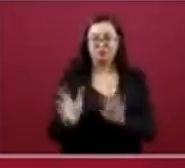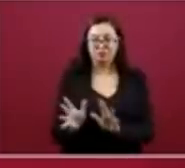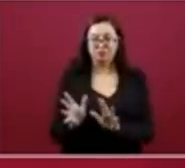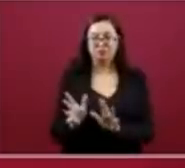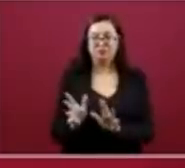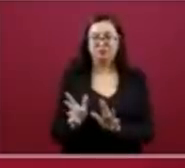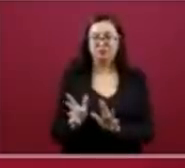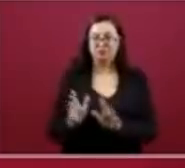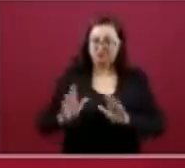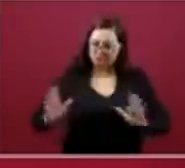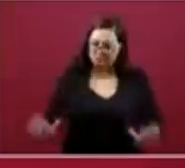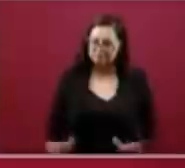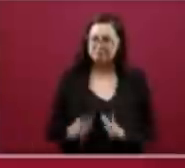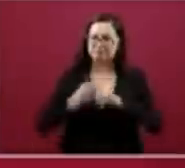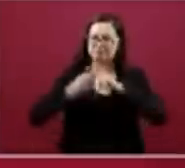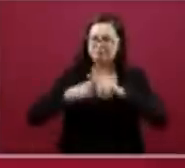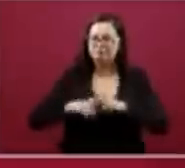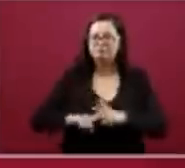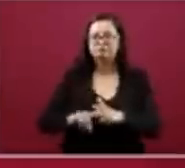echar a andar